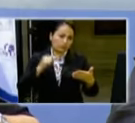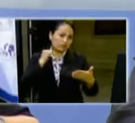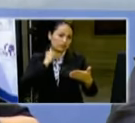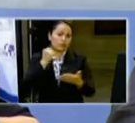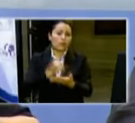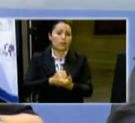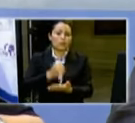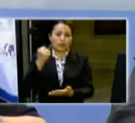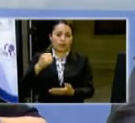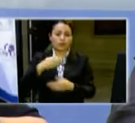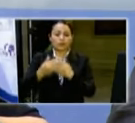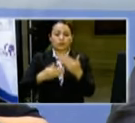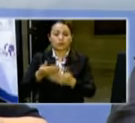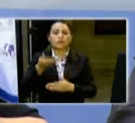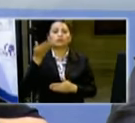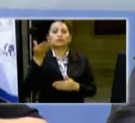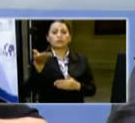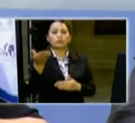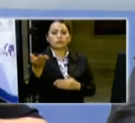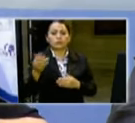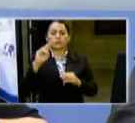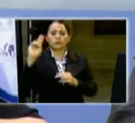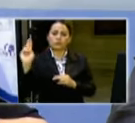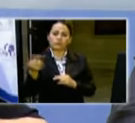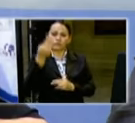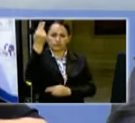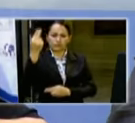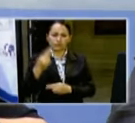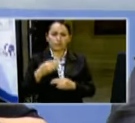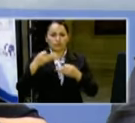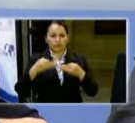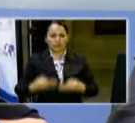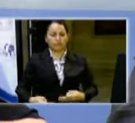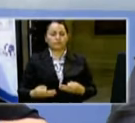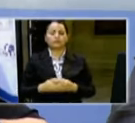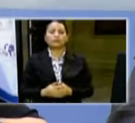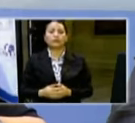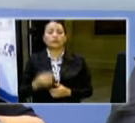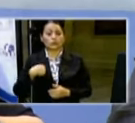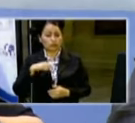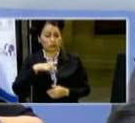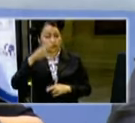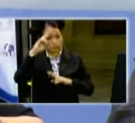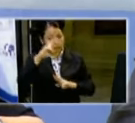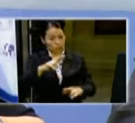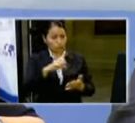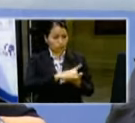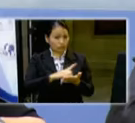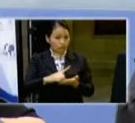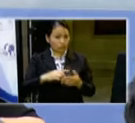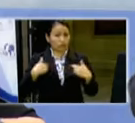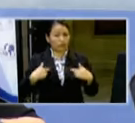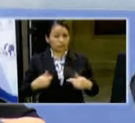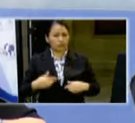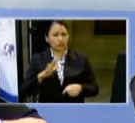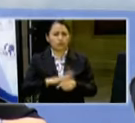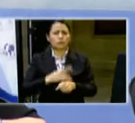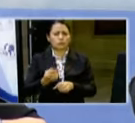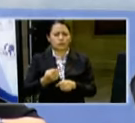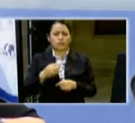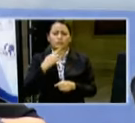para poder recurrir a la jurisdicción universal de la Corte Penal Internacional? Si somos respetuosos de los derechos humanos, ¿por qué no franca y lisa